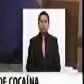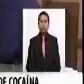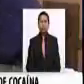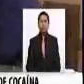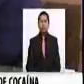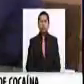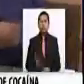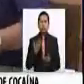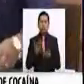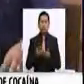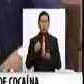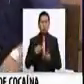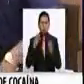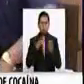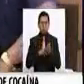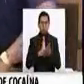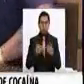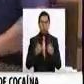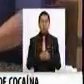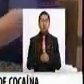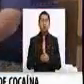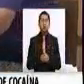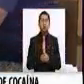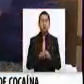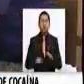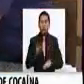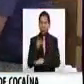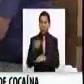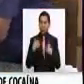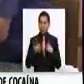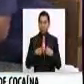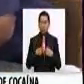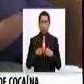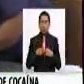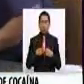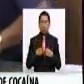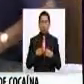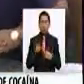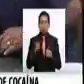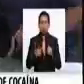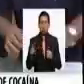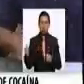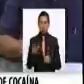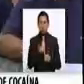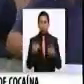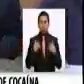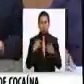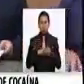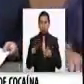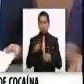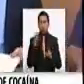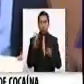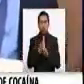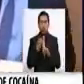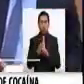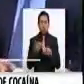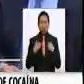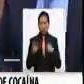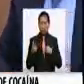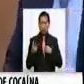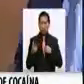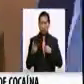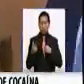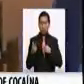tenemos en cuenta que nuestro país es un país tras estos camiones pasaron